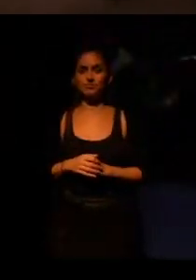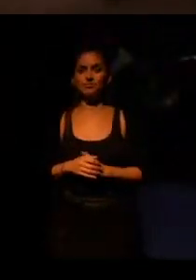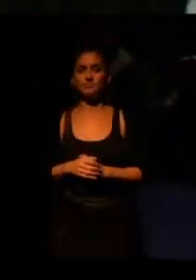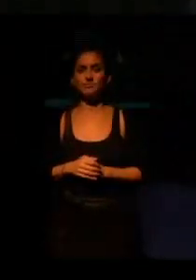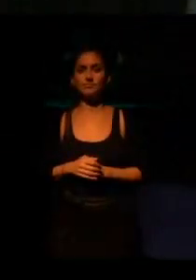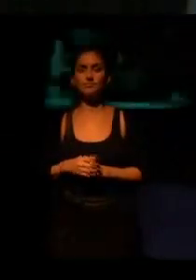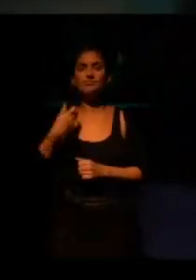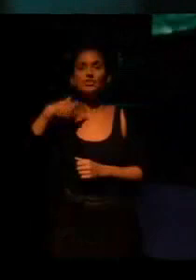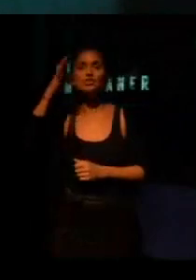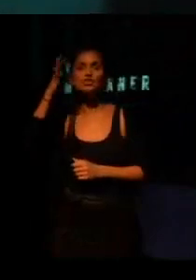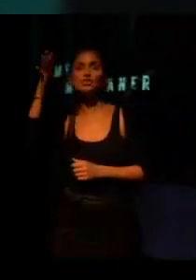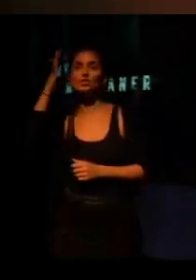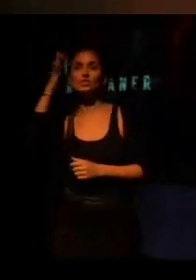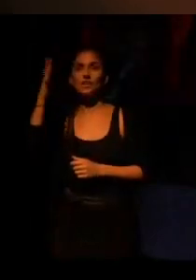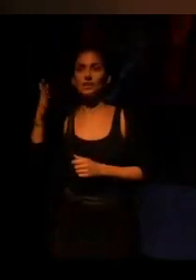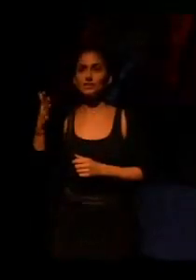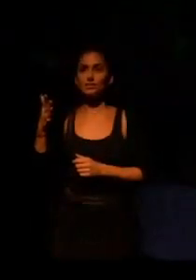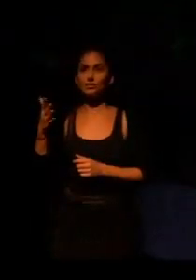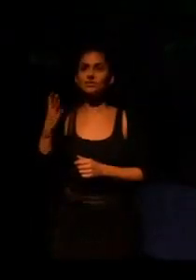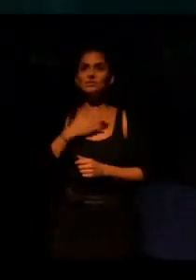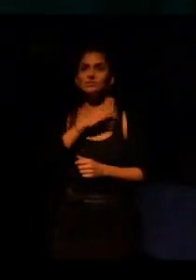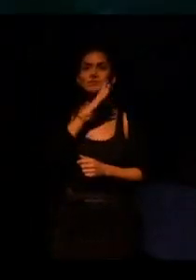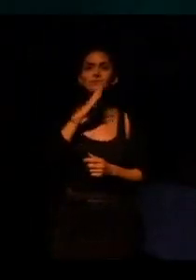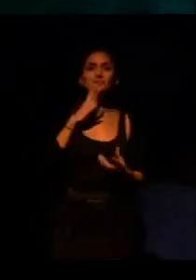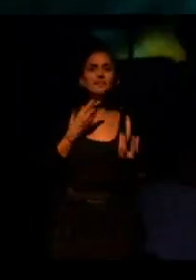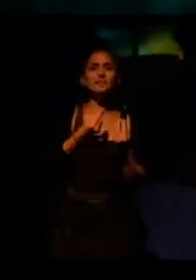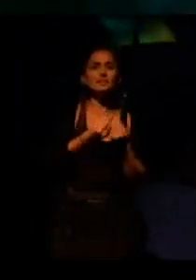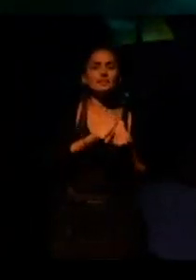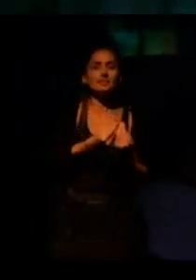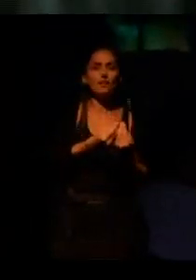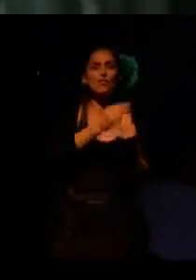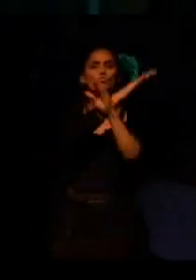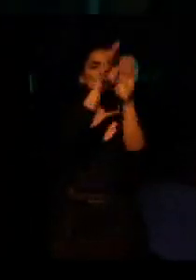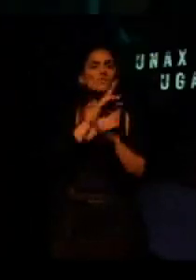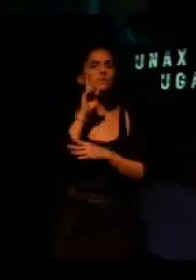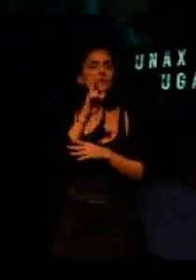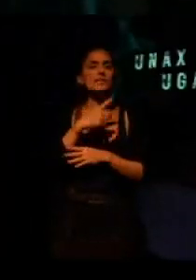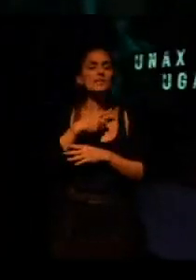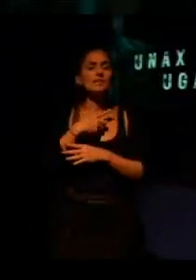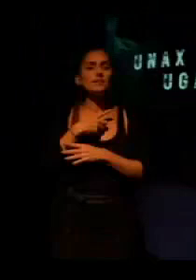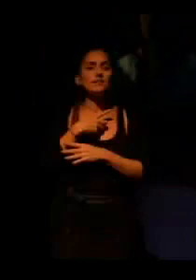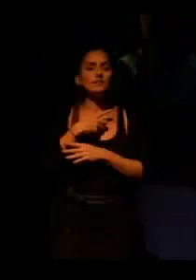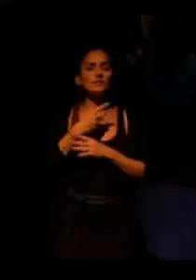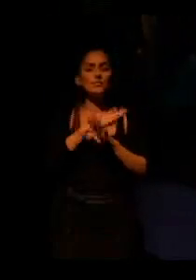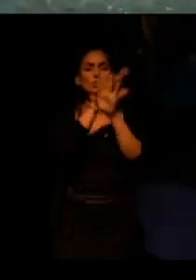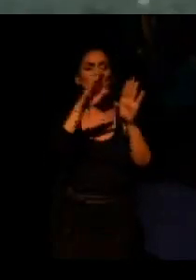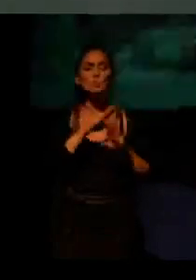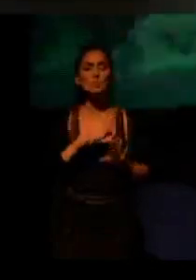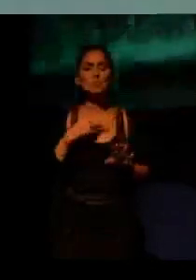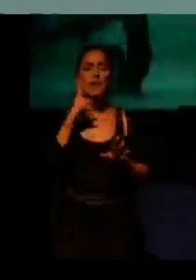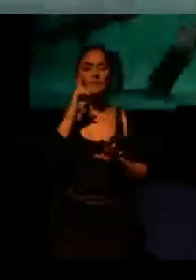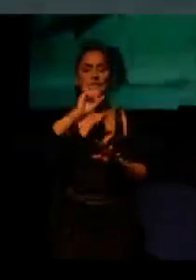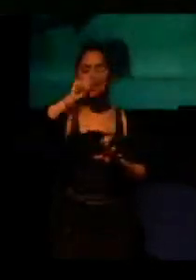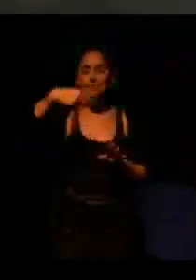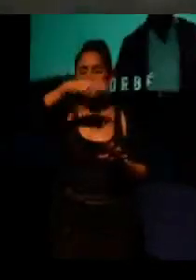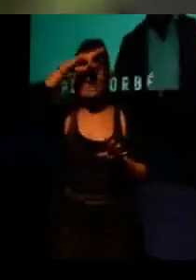Estaba soñando. Estaba con mi madre. Era la última vez que la vi. Después vino mi padre y